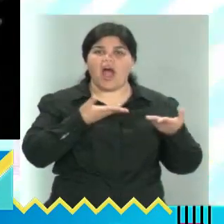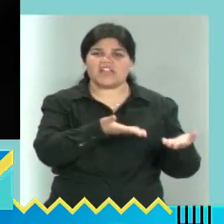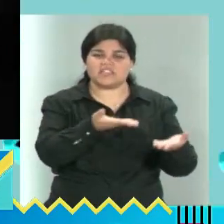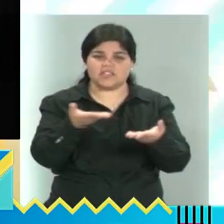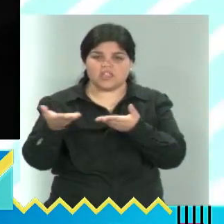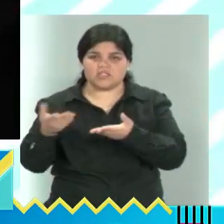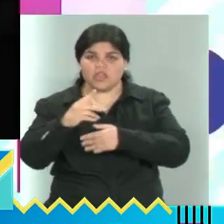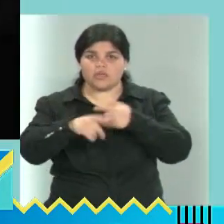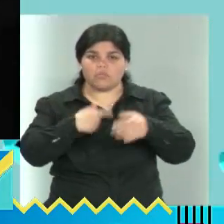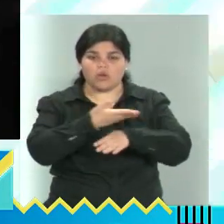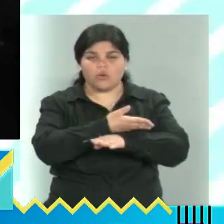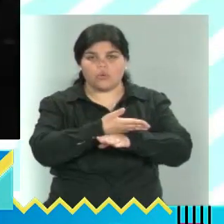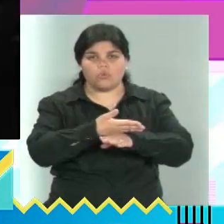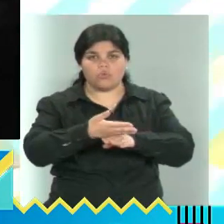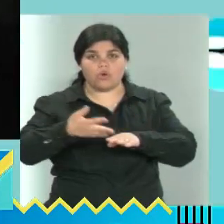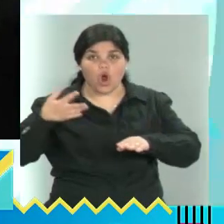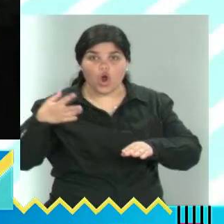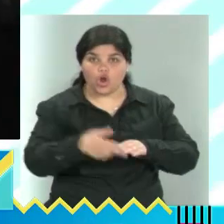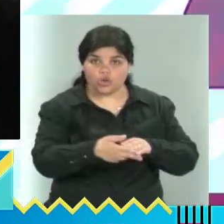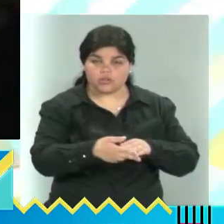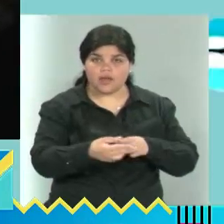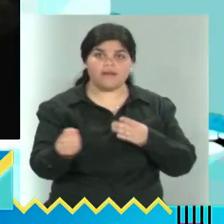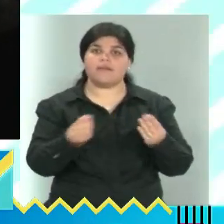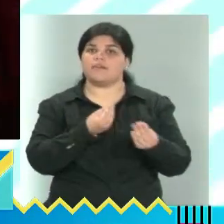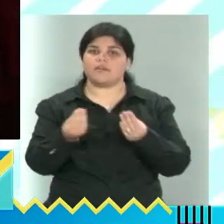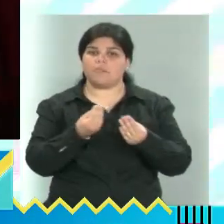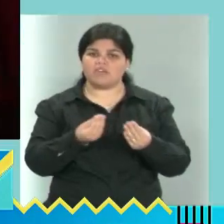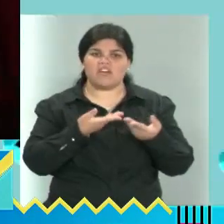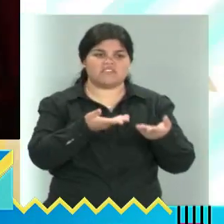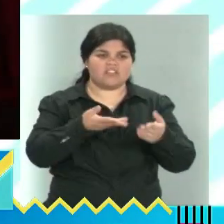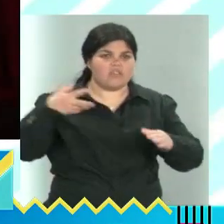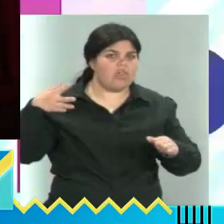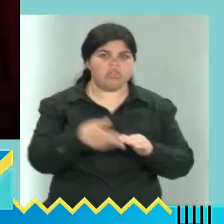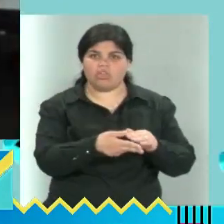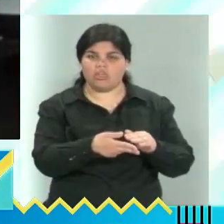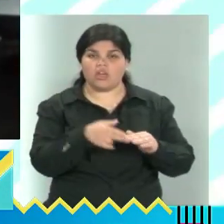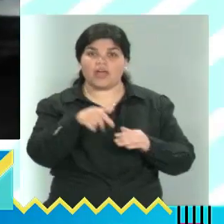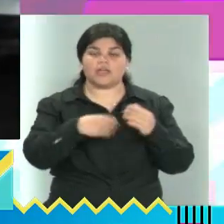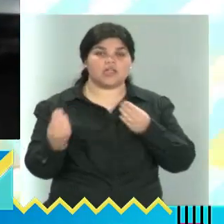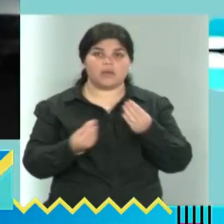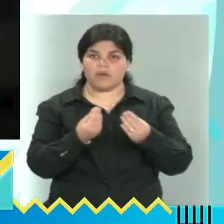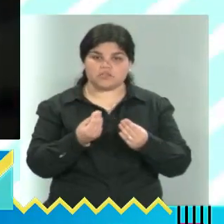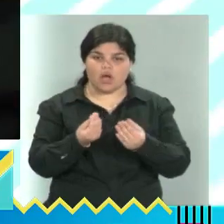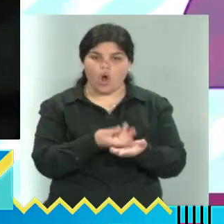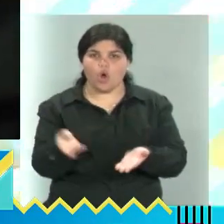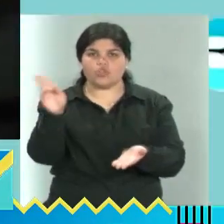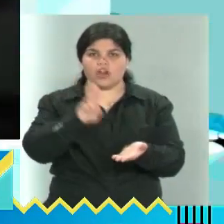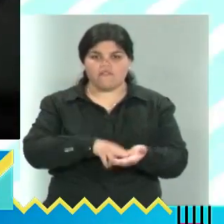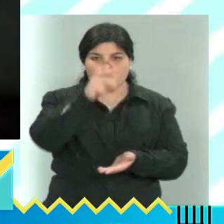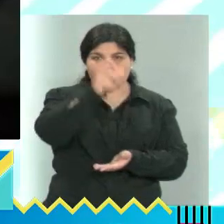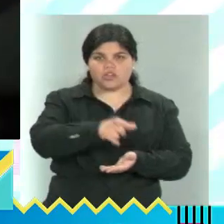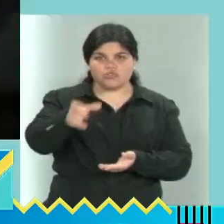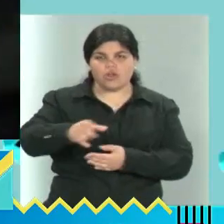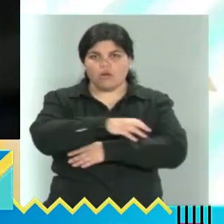el camino, la persona sigue estando igual que antes, de nuevo en un estado con una gran